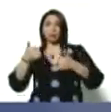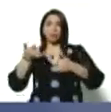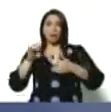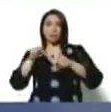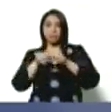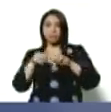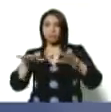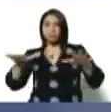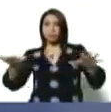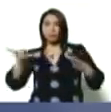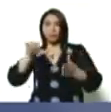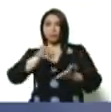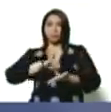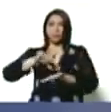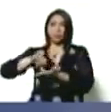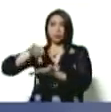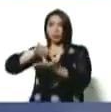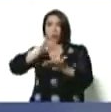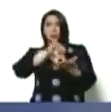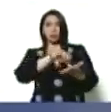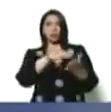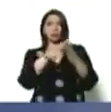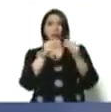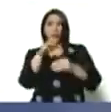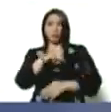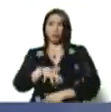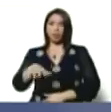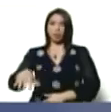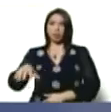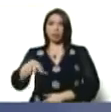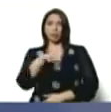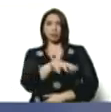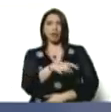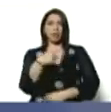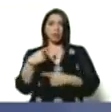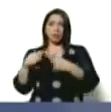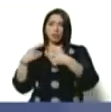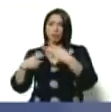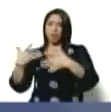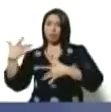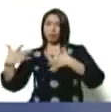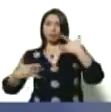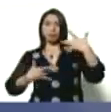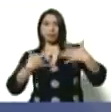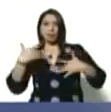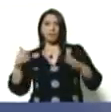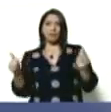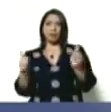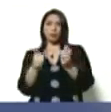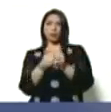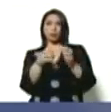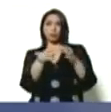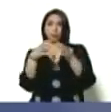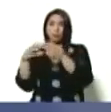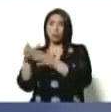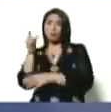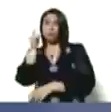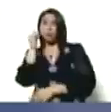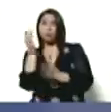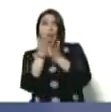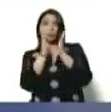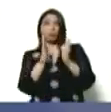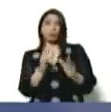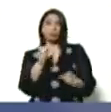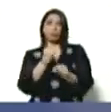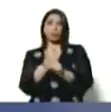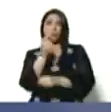en sus circuitos, en sus estados, en distintas actividades con sectores, con las mujeres, con los estudiantes, con los